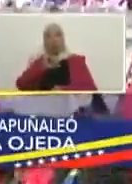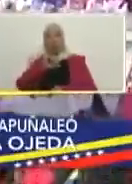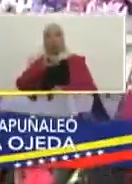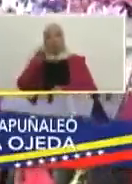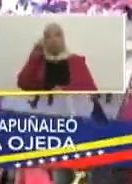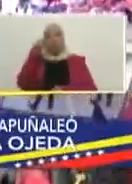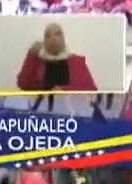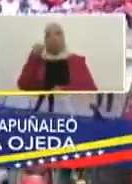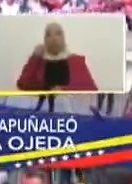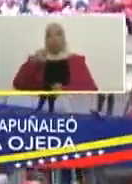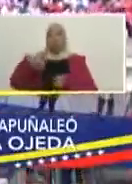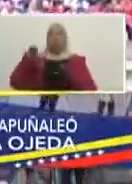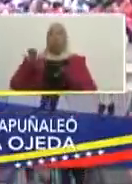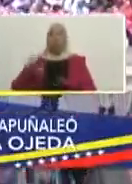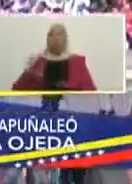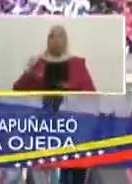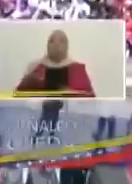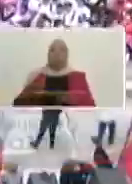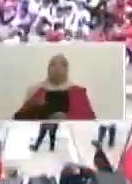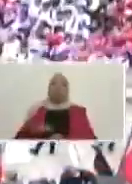porque él me dejó.